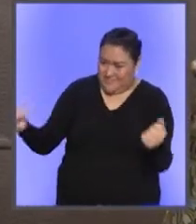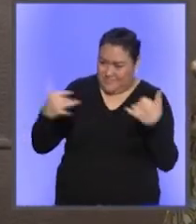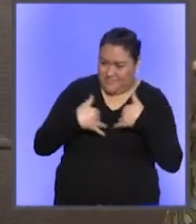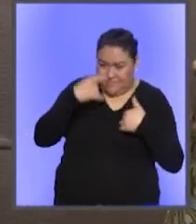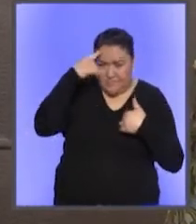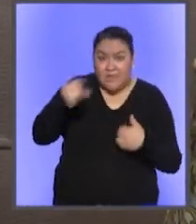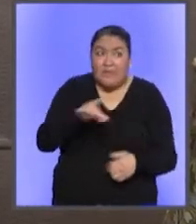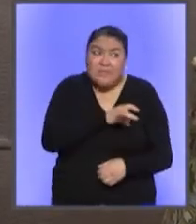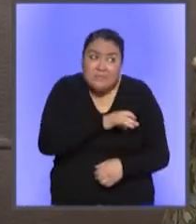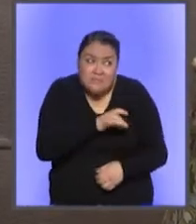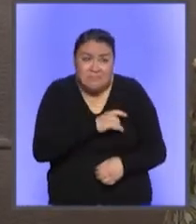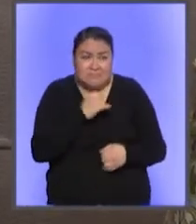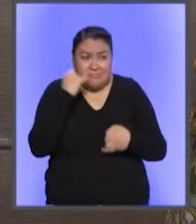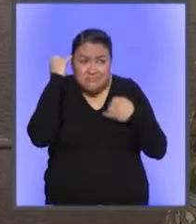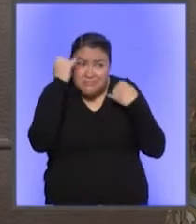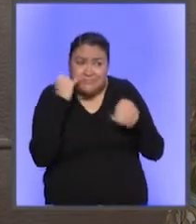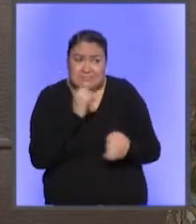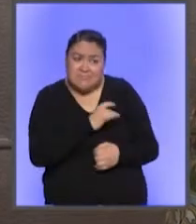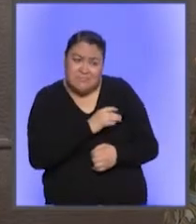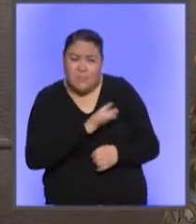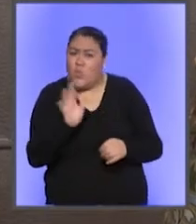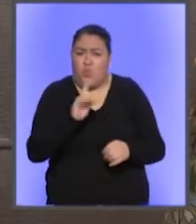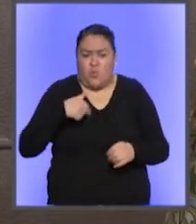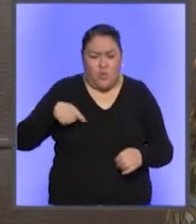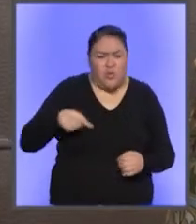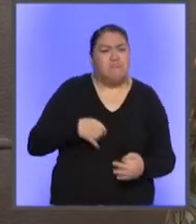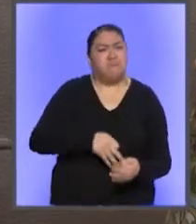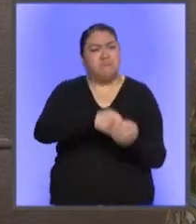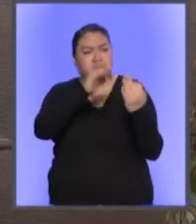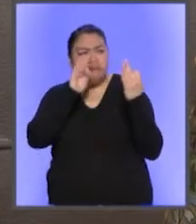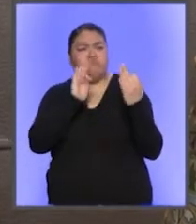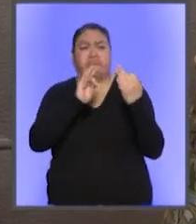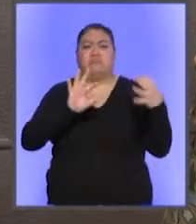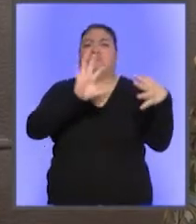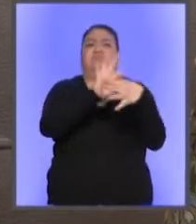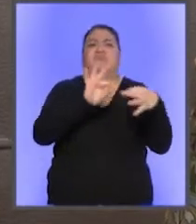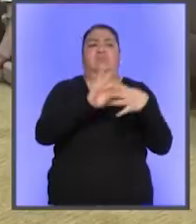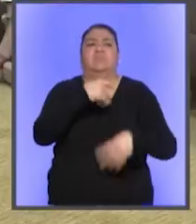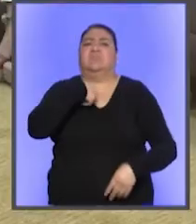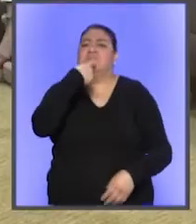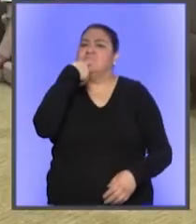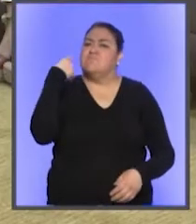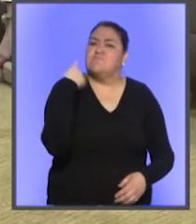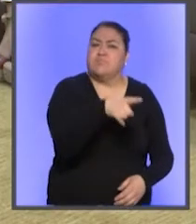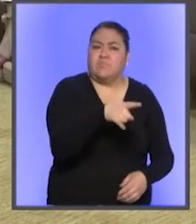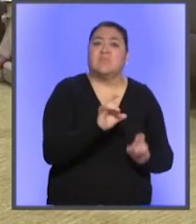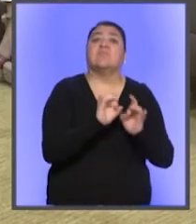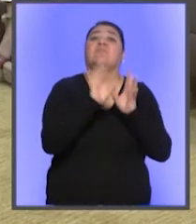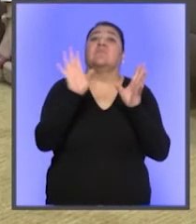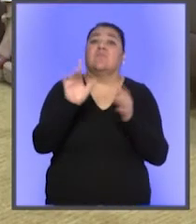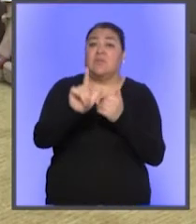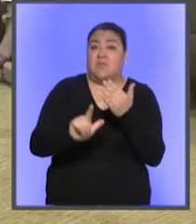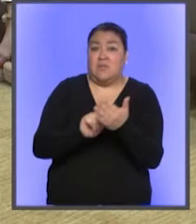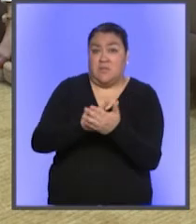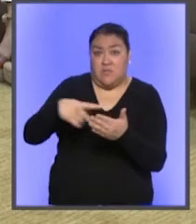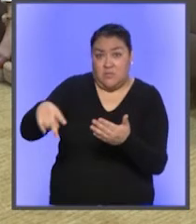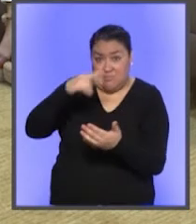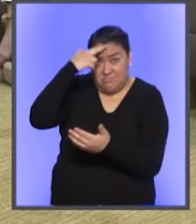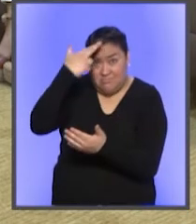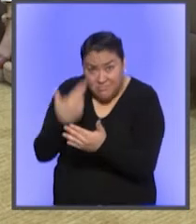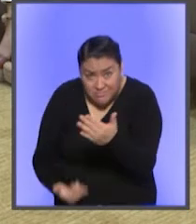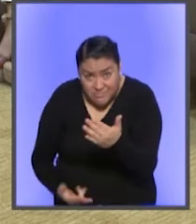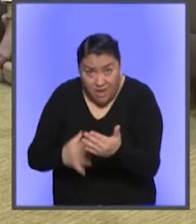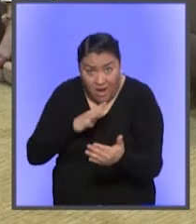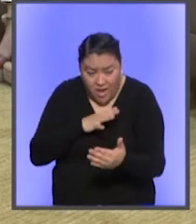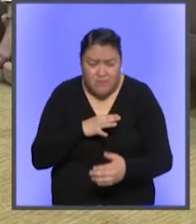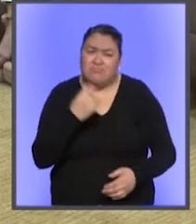aquí accedan a que no teman a que a que tienen que levantar la voz y tienen que denunciar si hay alguna violación de